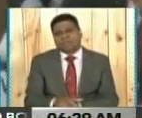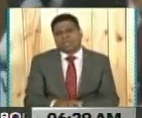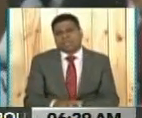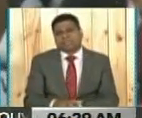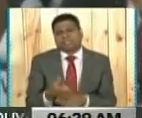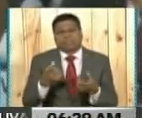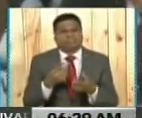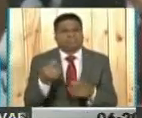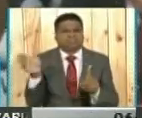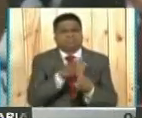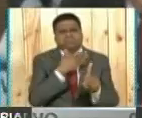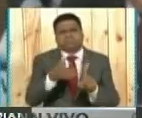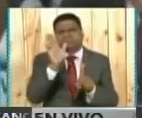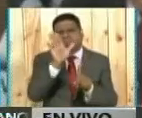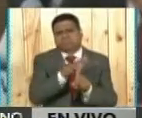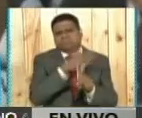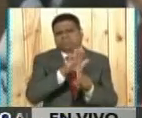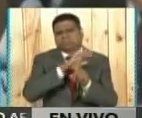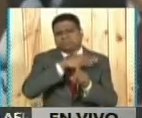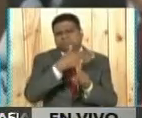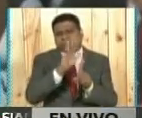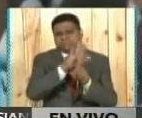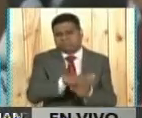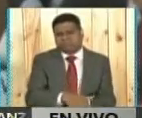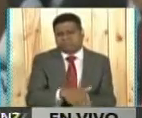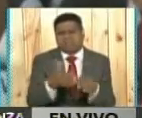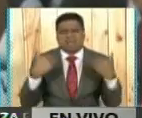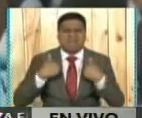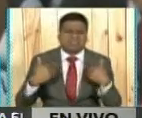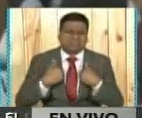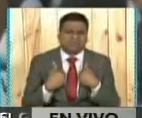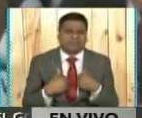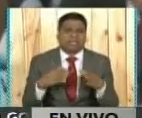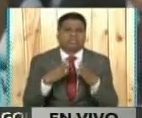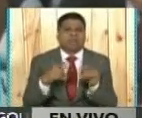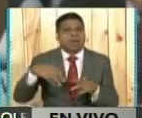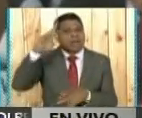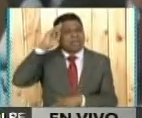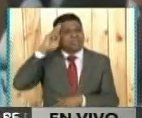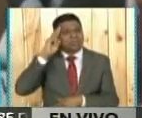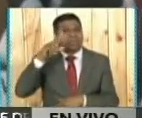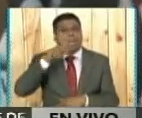desapariciones, torturas y otras violaciones de derechos humanos por razones políticas en el periodo